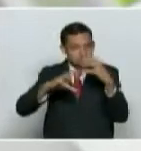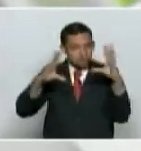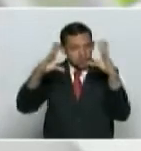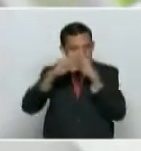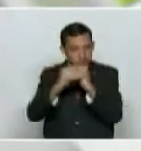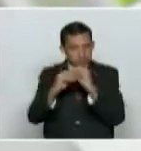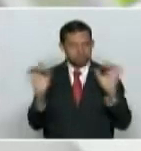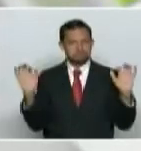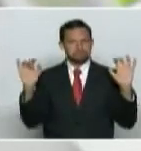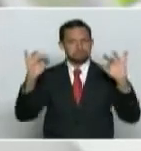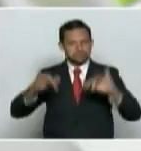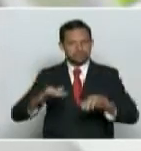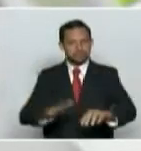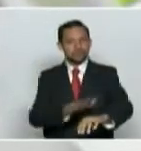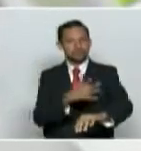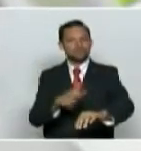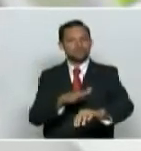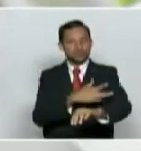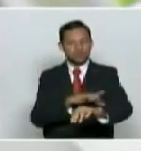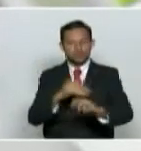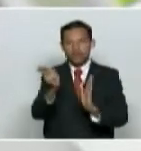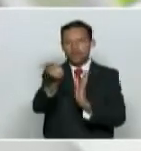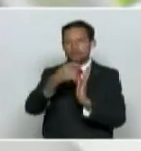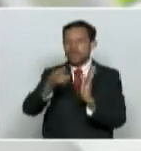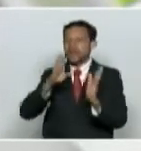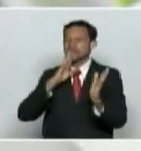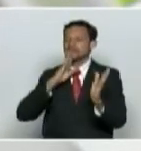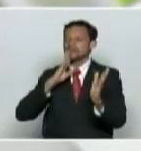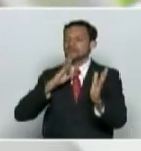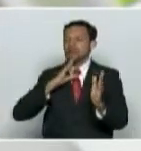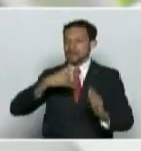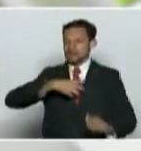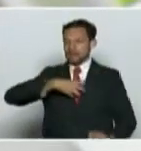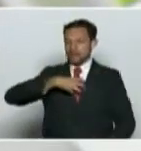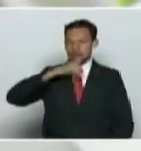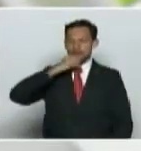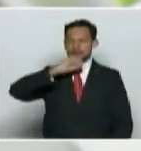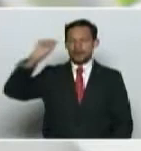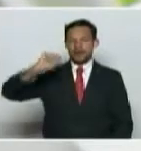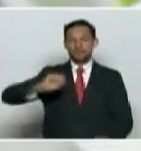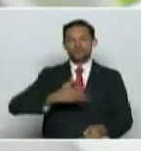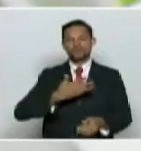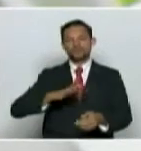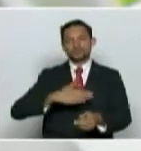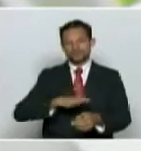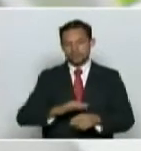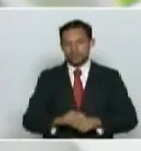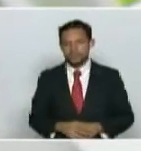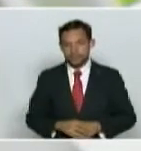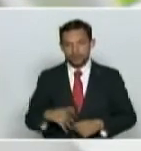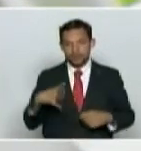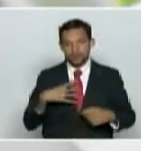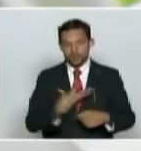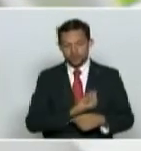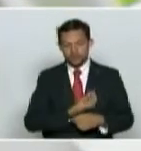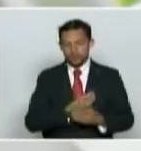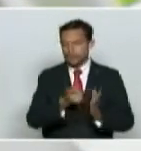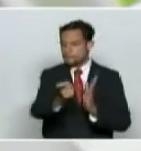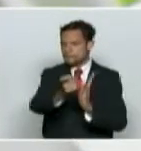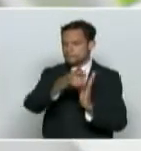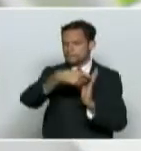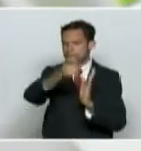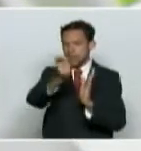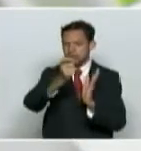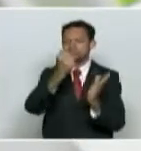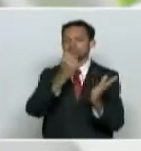donde ellos puedan estar al lado de un grupo musical, pues conocer en verdad la nueva estrella de la música popular. Lo que yo más califico, porque